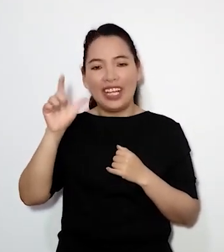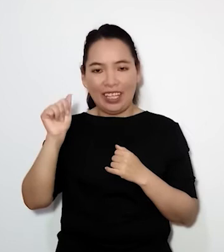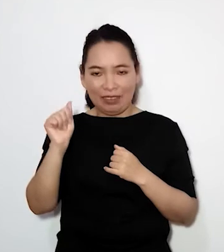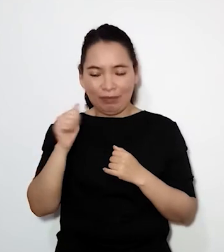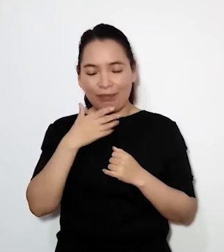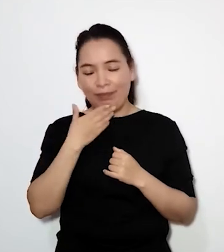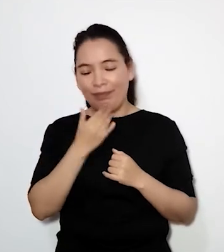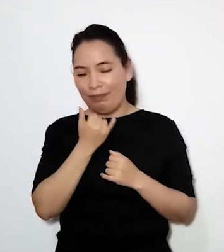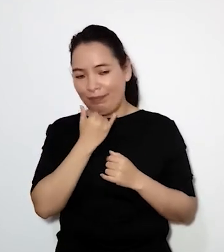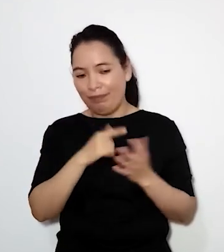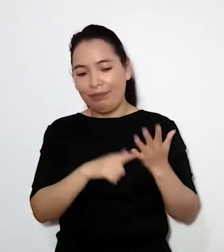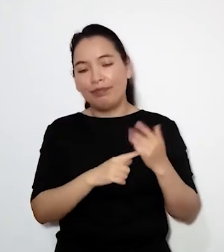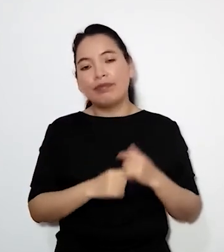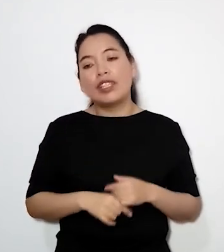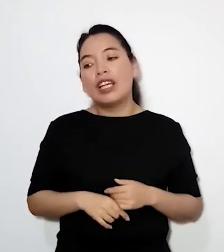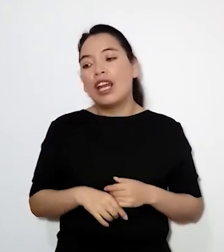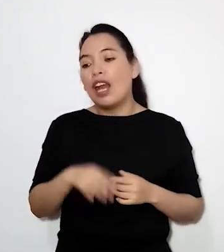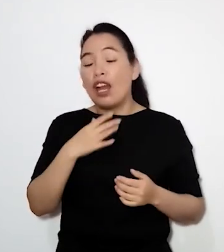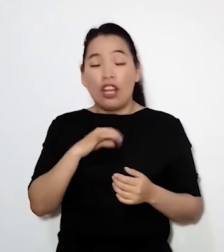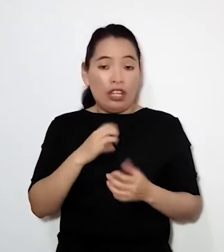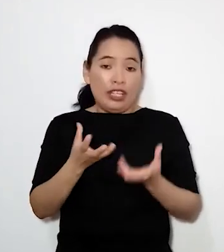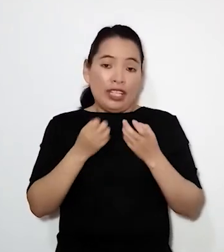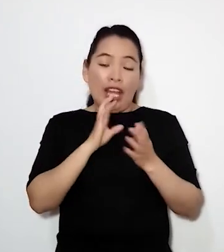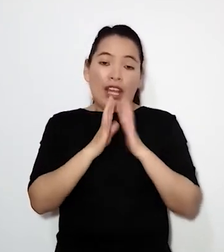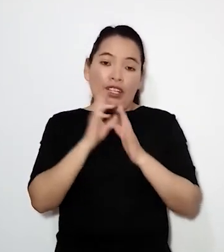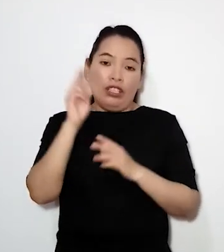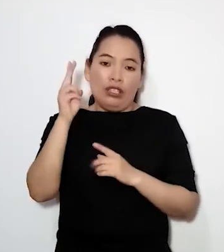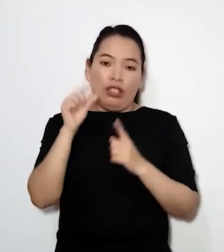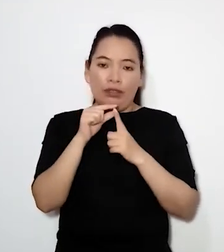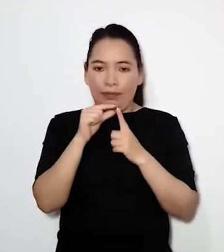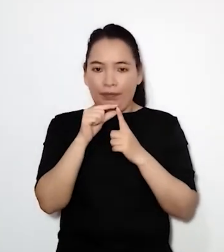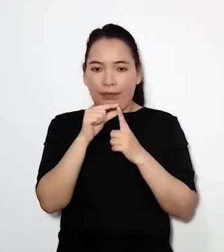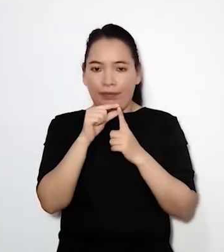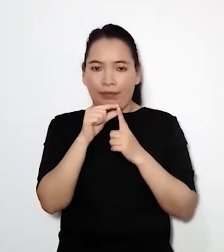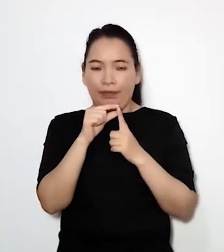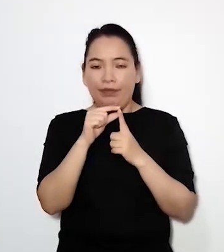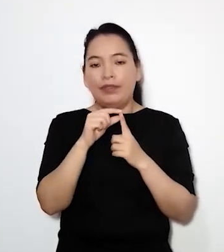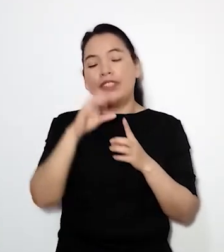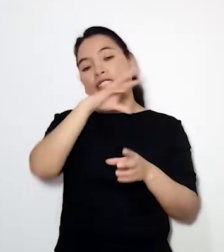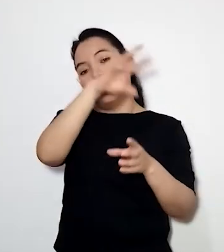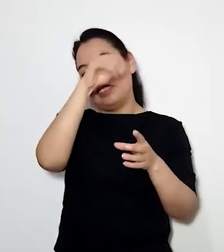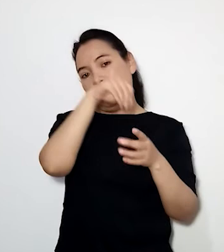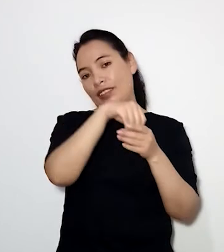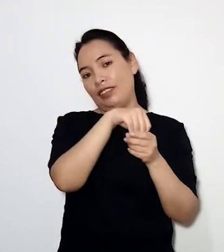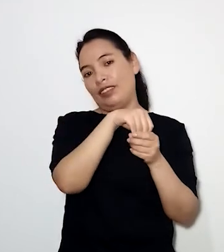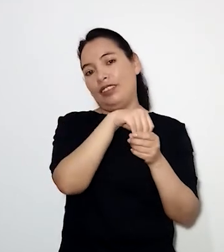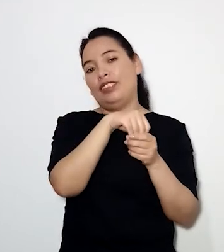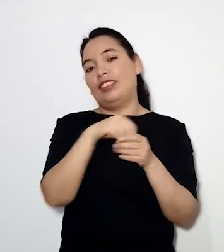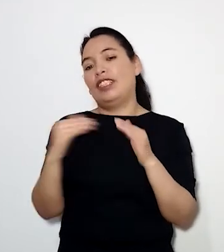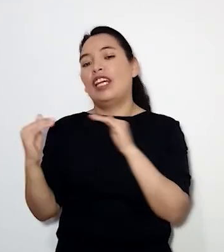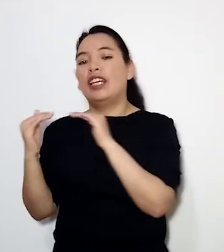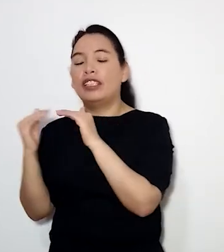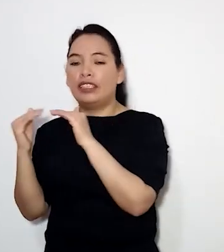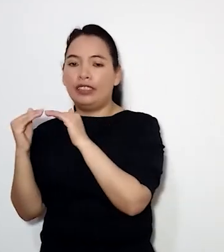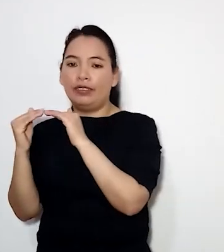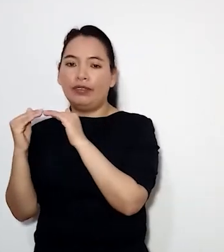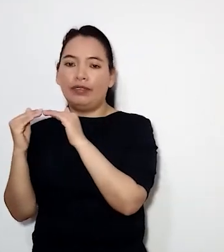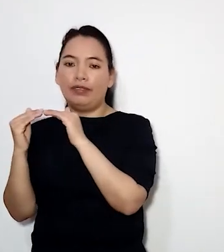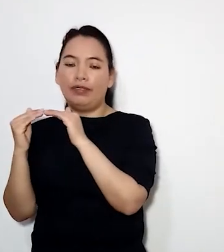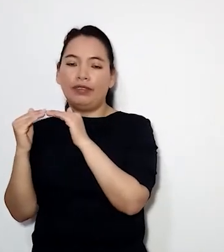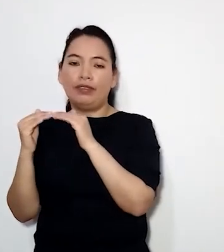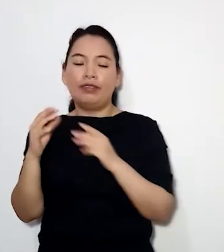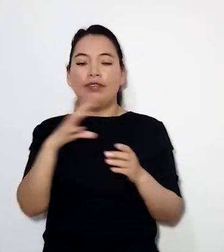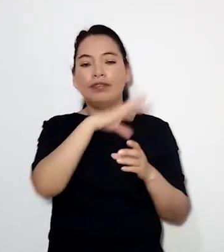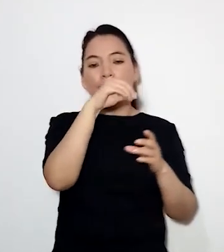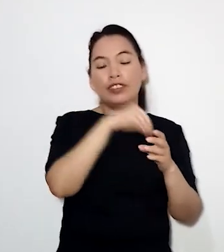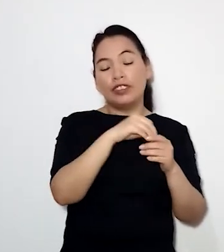Quería retomar dos palabras, la inclusión y la equidad. La inclusión y la equidad siempre han sido